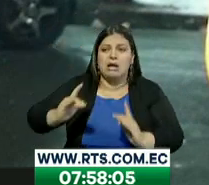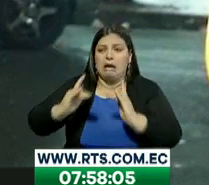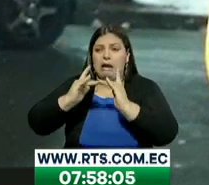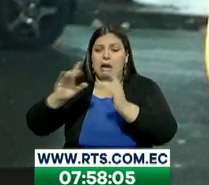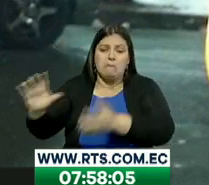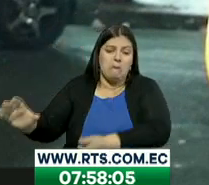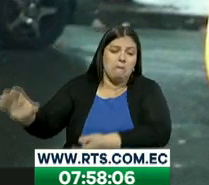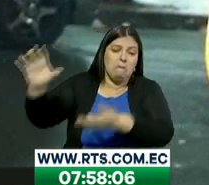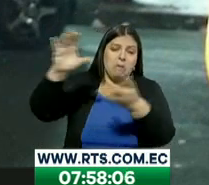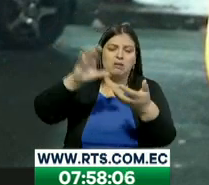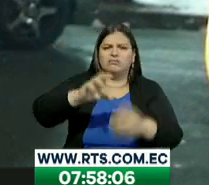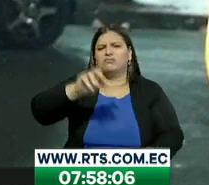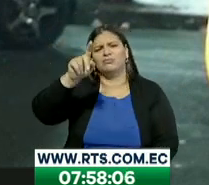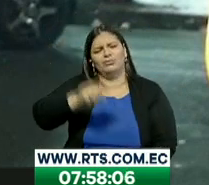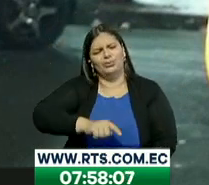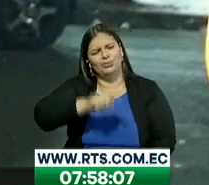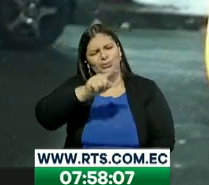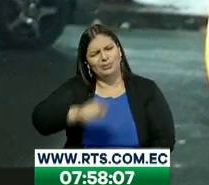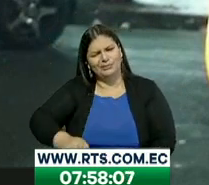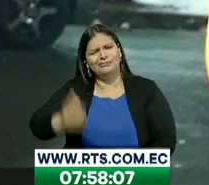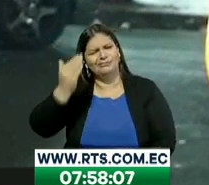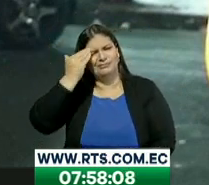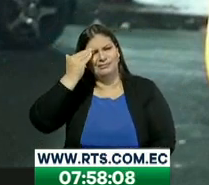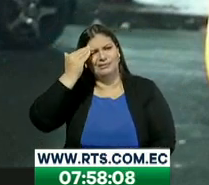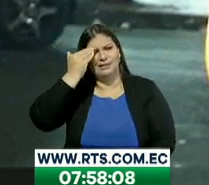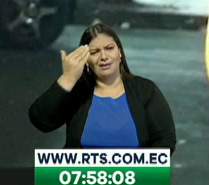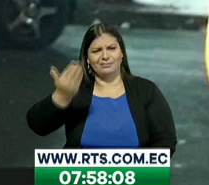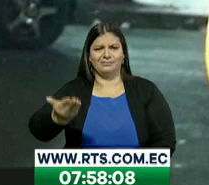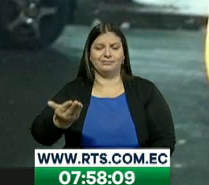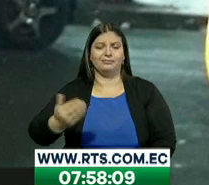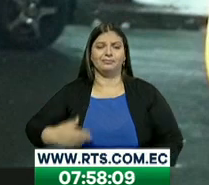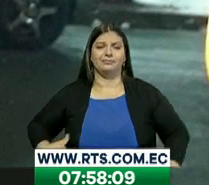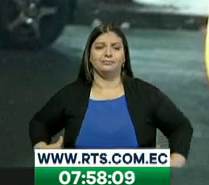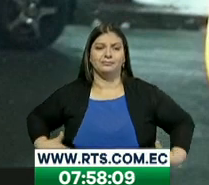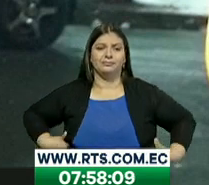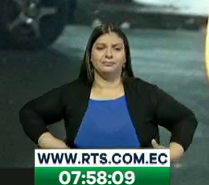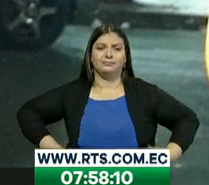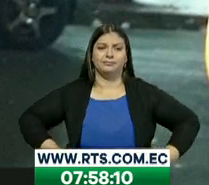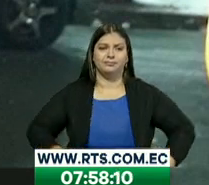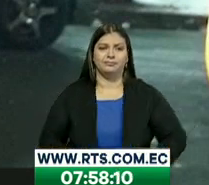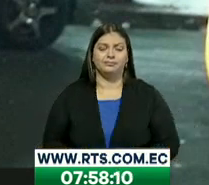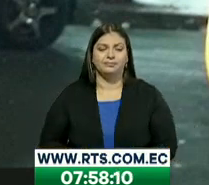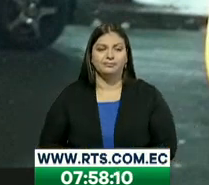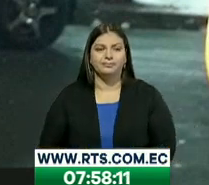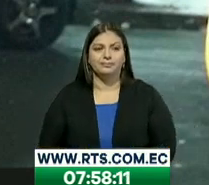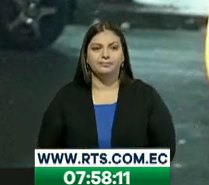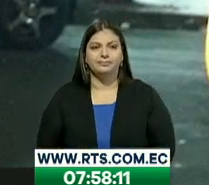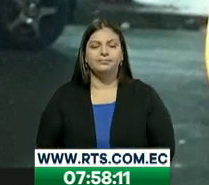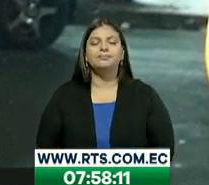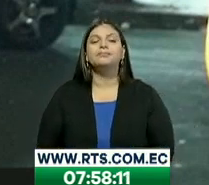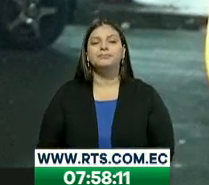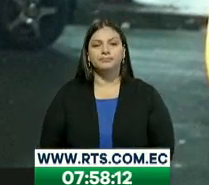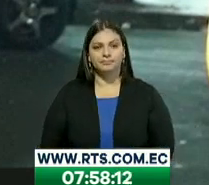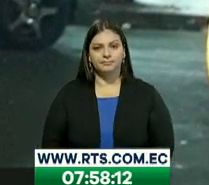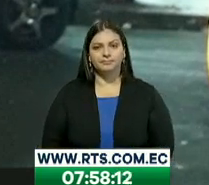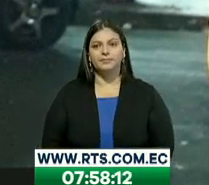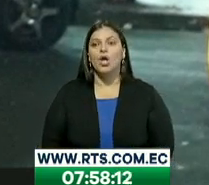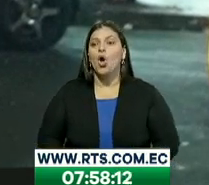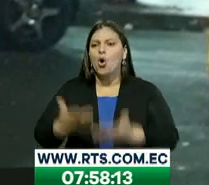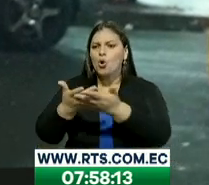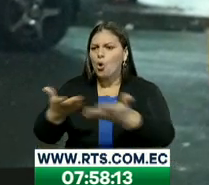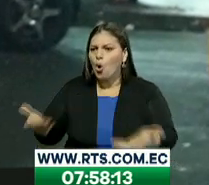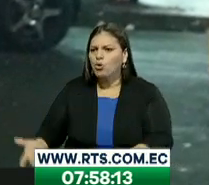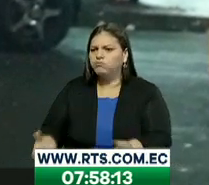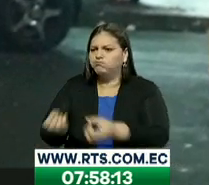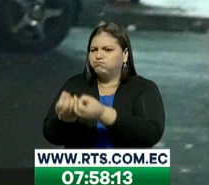también precisamente un capó, situaciones que no están o deben estar alejadas totalmente para contratar un vehículo propio